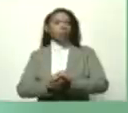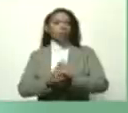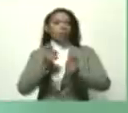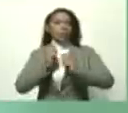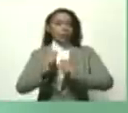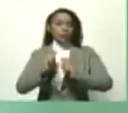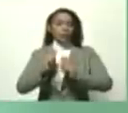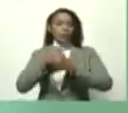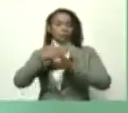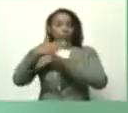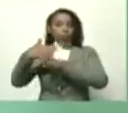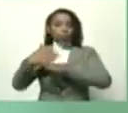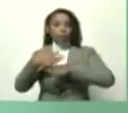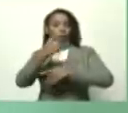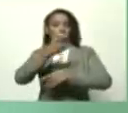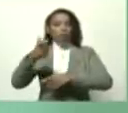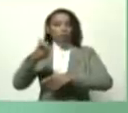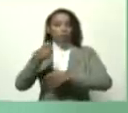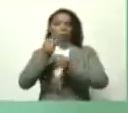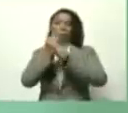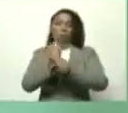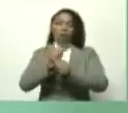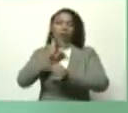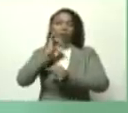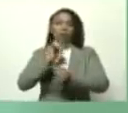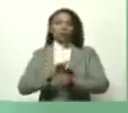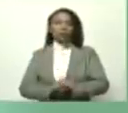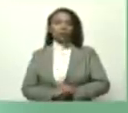entre personas. Entonces, esperen noticias.